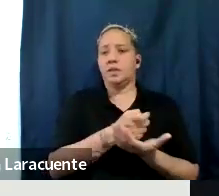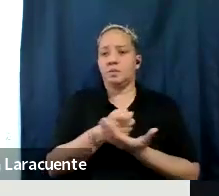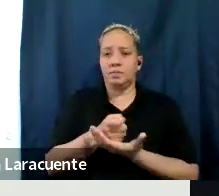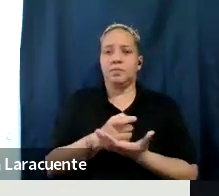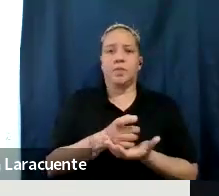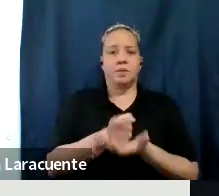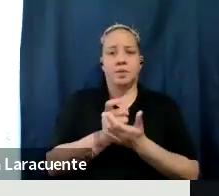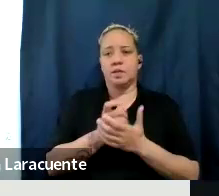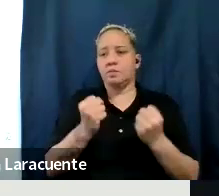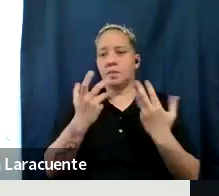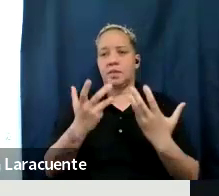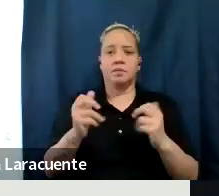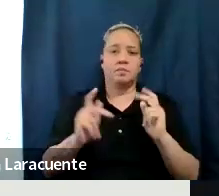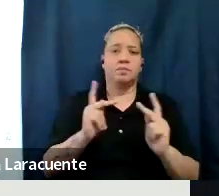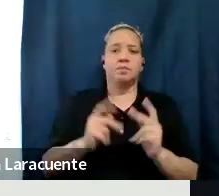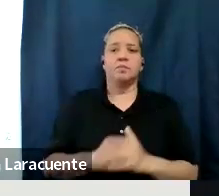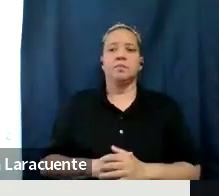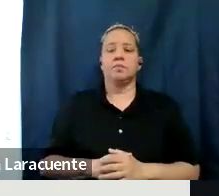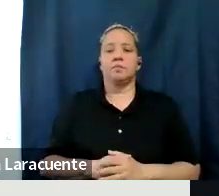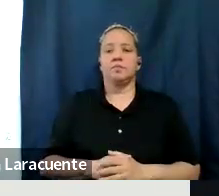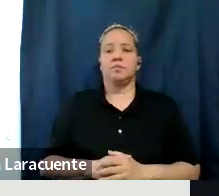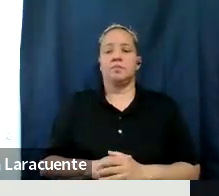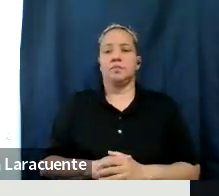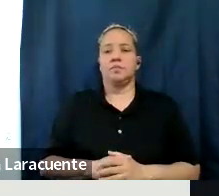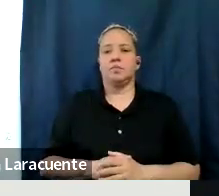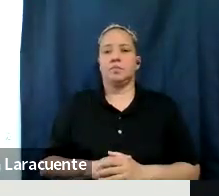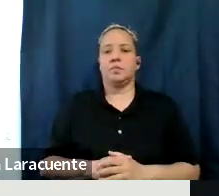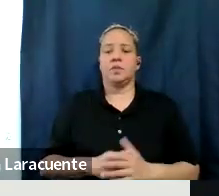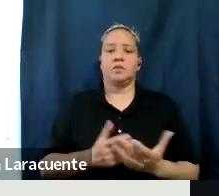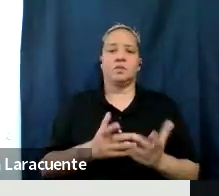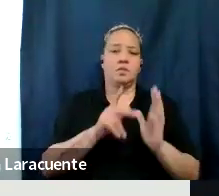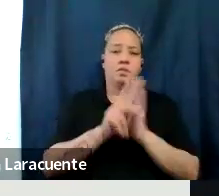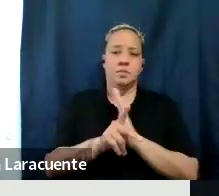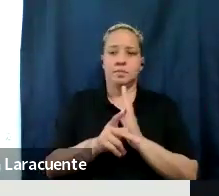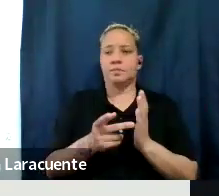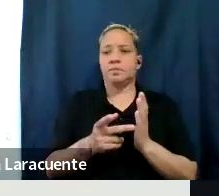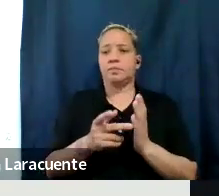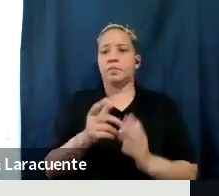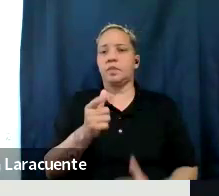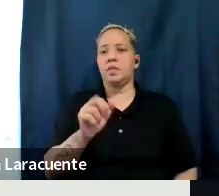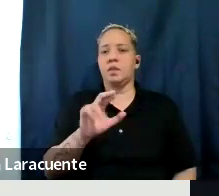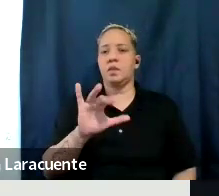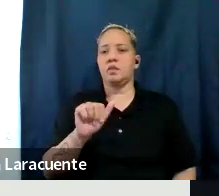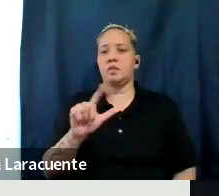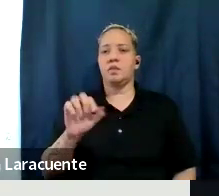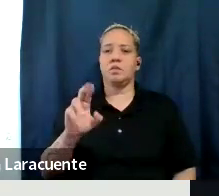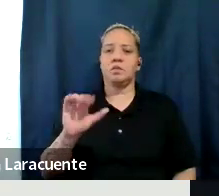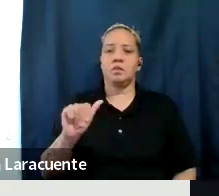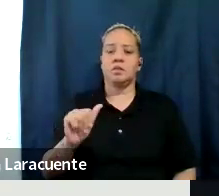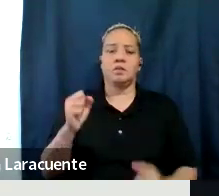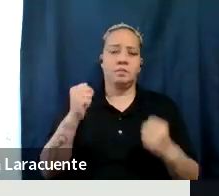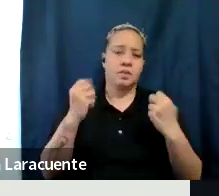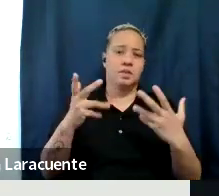a mucha gente, ¿no? Son los que son los que asesinan a García Lorca, por ejemplo, ¿no? Y a